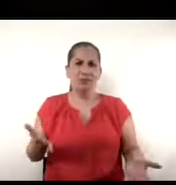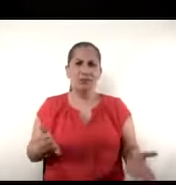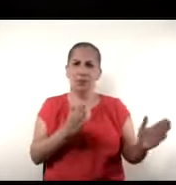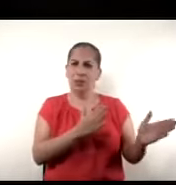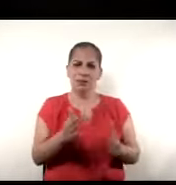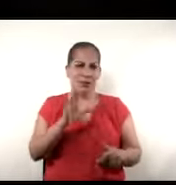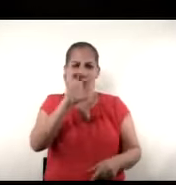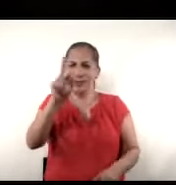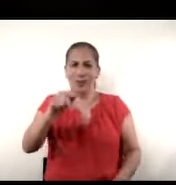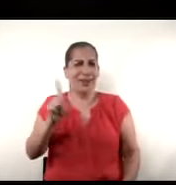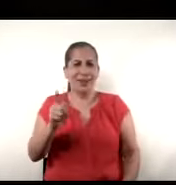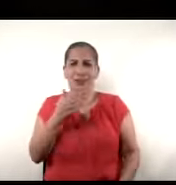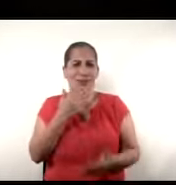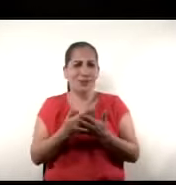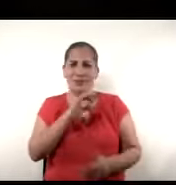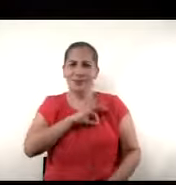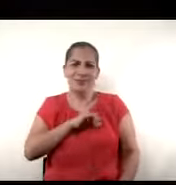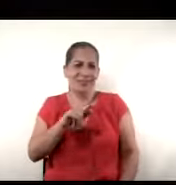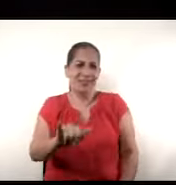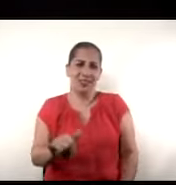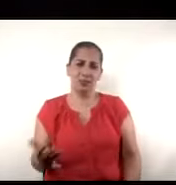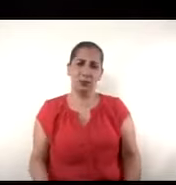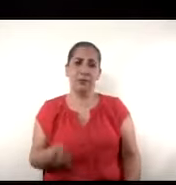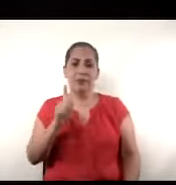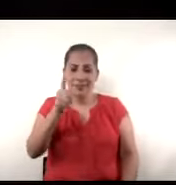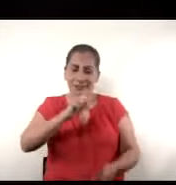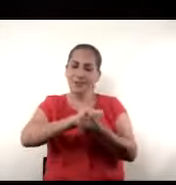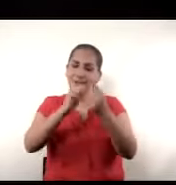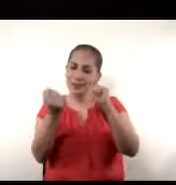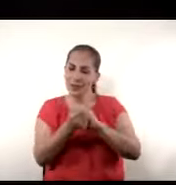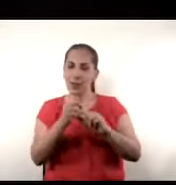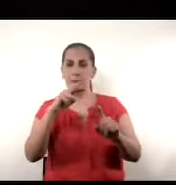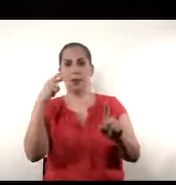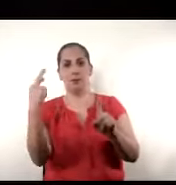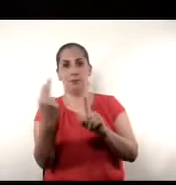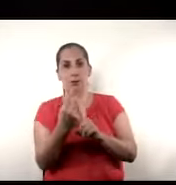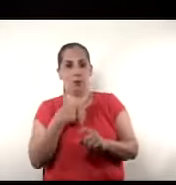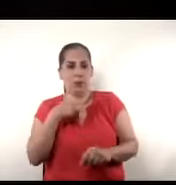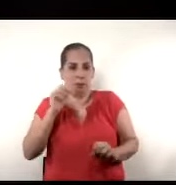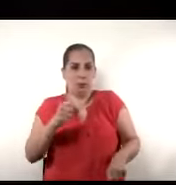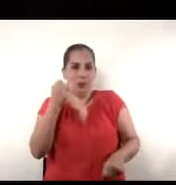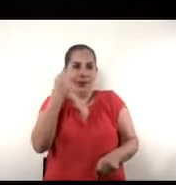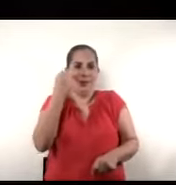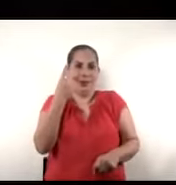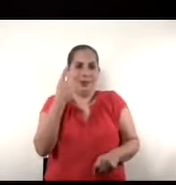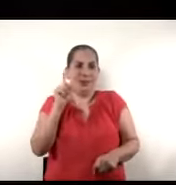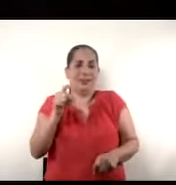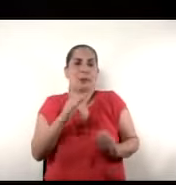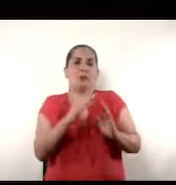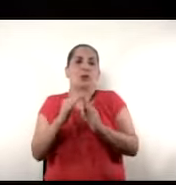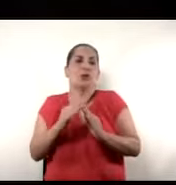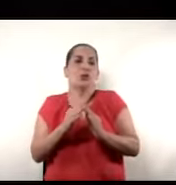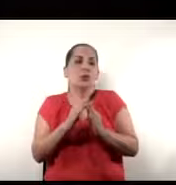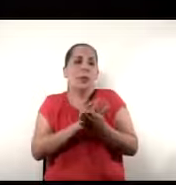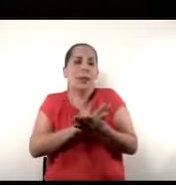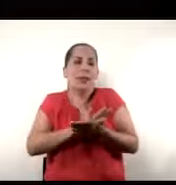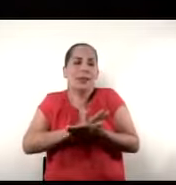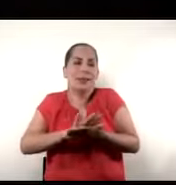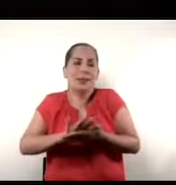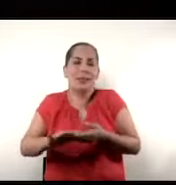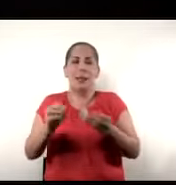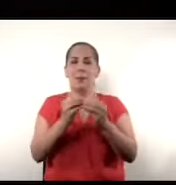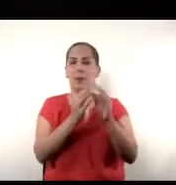Costa Rica no le conviene. Entonces, si cambiamos ese enfoque, entendiendo que lo que necesitamos es una ciudad más limpia, una